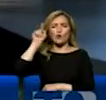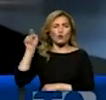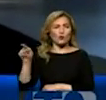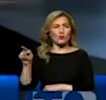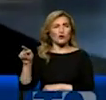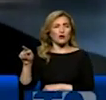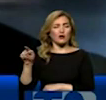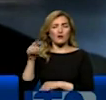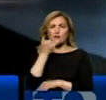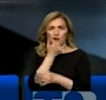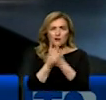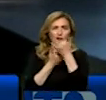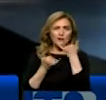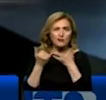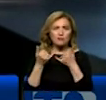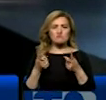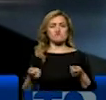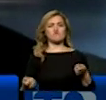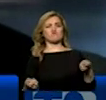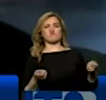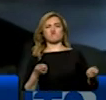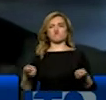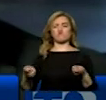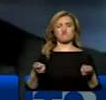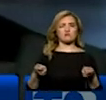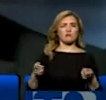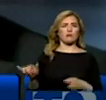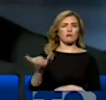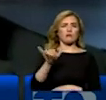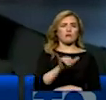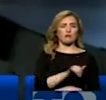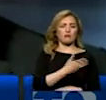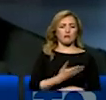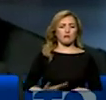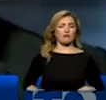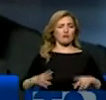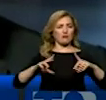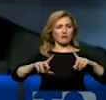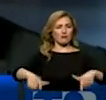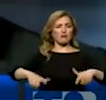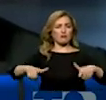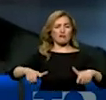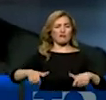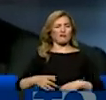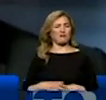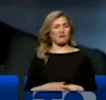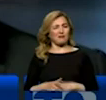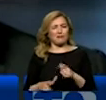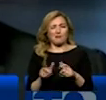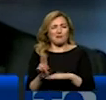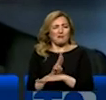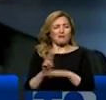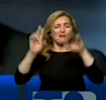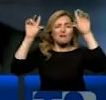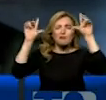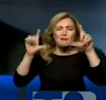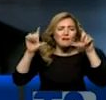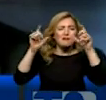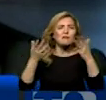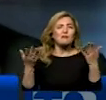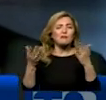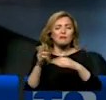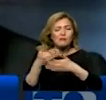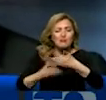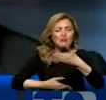presidente Correa, un poder que quiere que los ciudadanos usemos la fotografía o